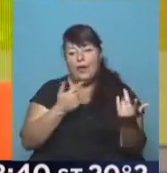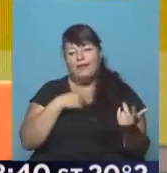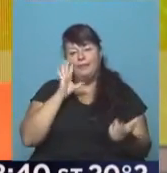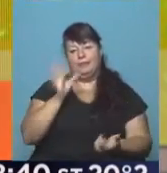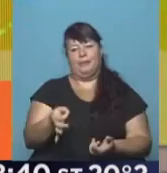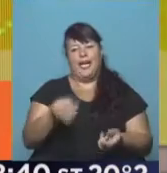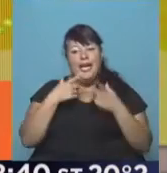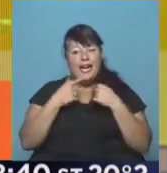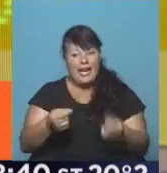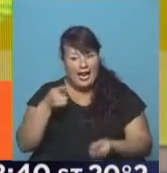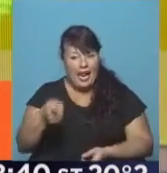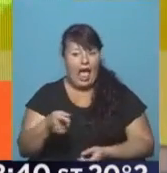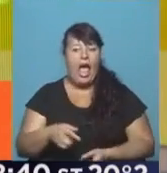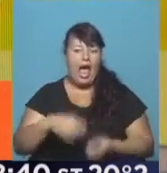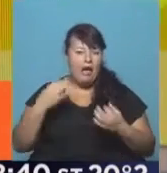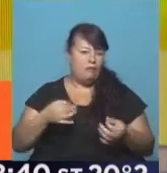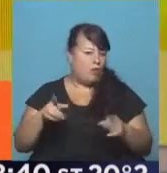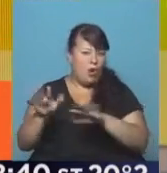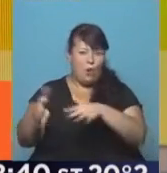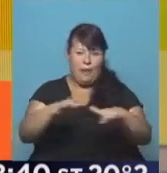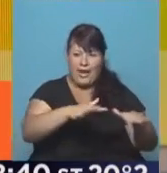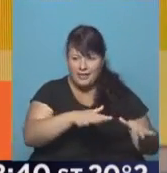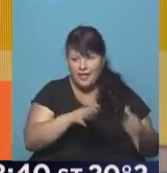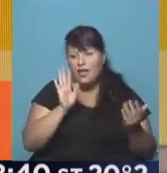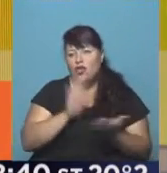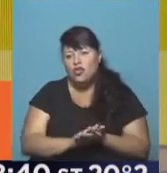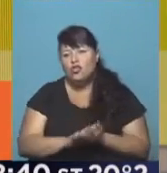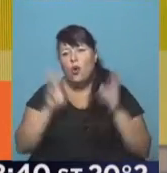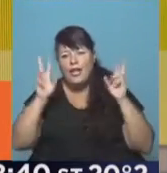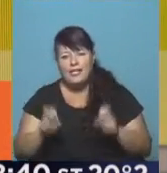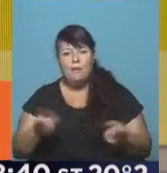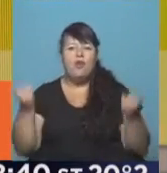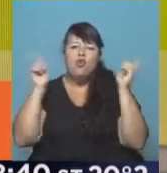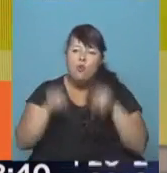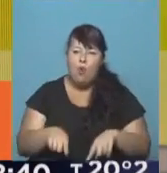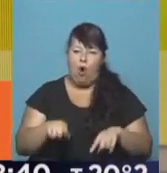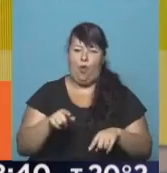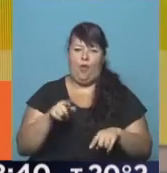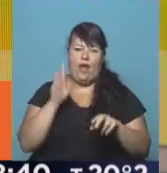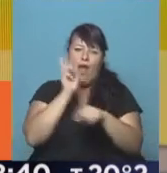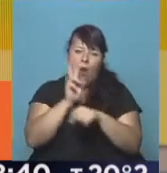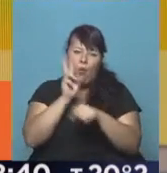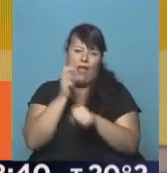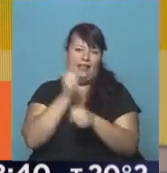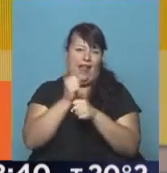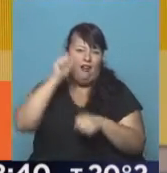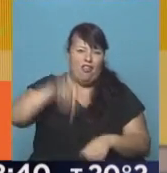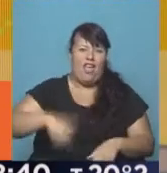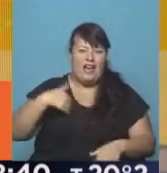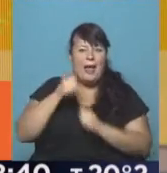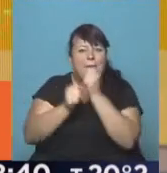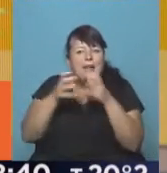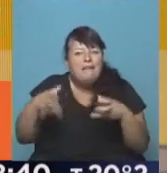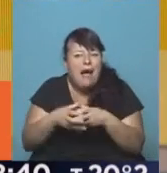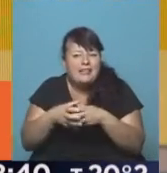cuenta que los reclamos que están planteando son más o menos similares tienen que ver con el tema de restablecer las protecciones al mercado interno las pymes